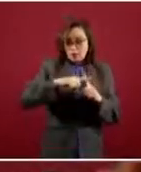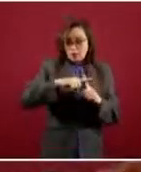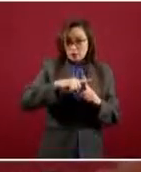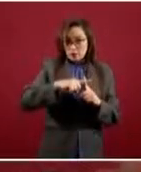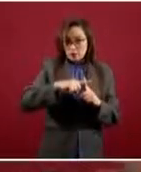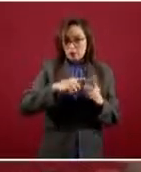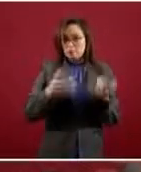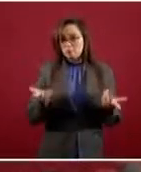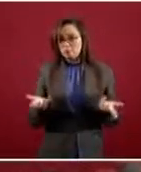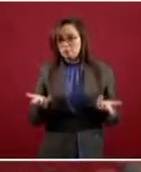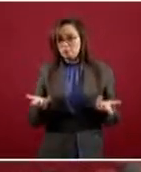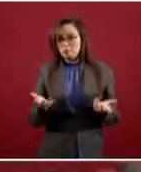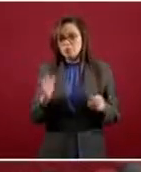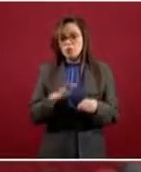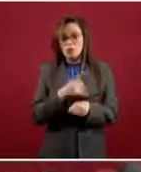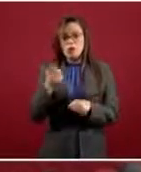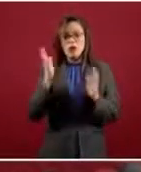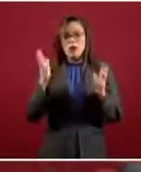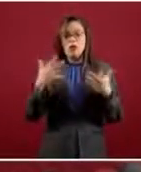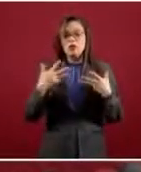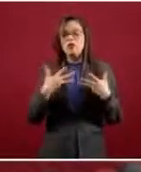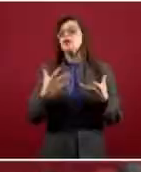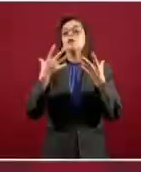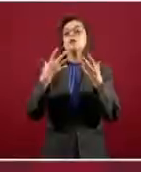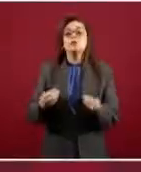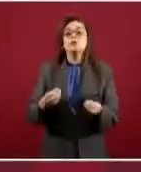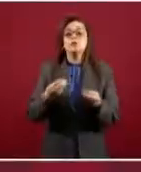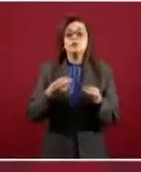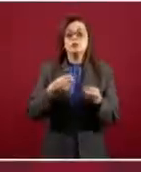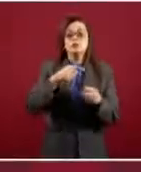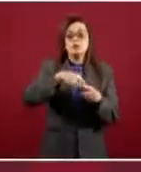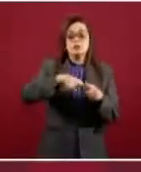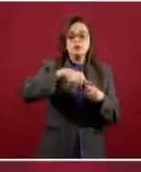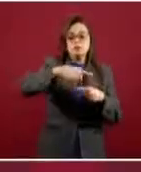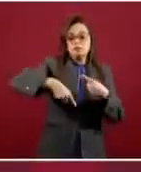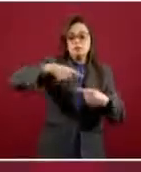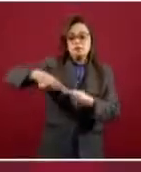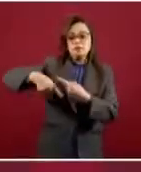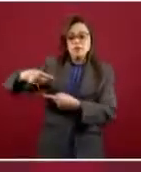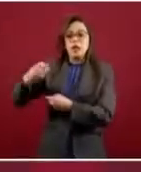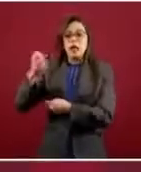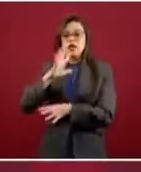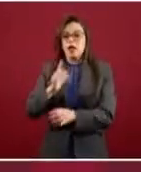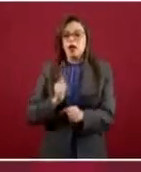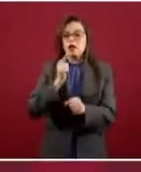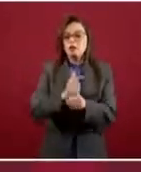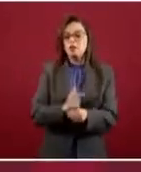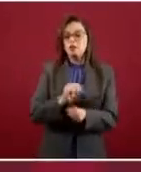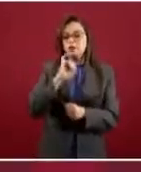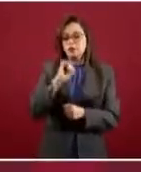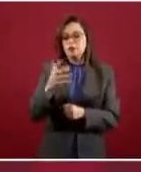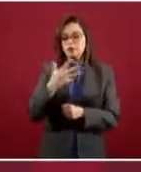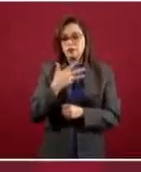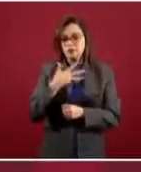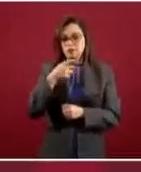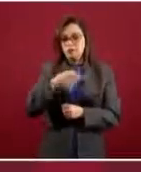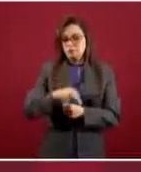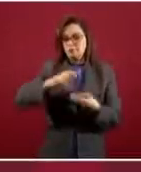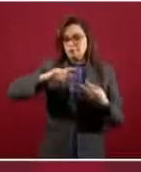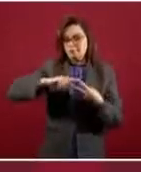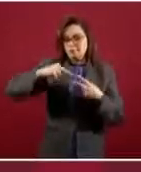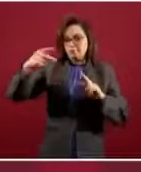donde después de cierto número de ciclos se reconoció la señal de la presencia del material genético del